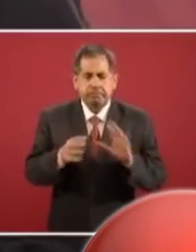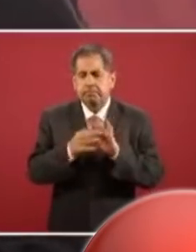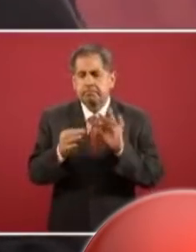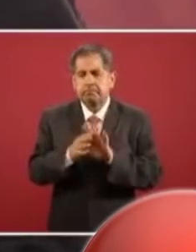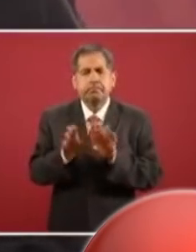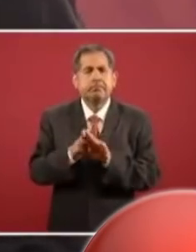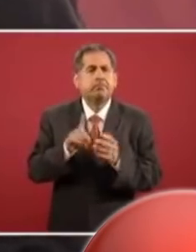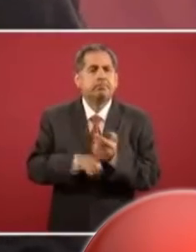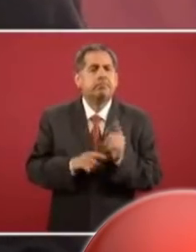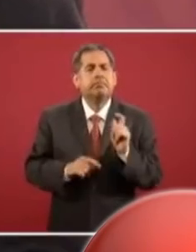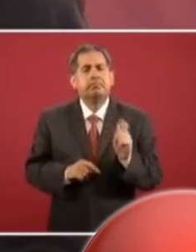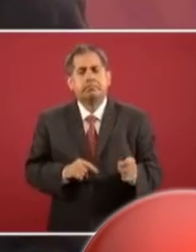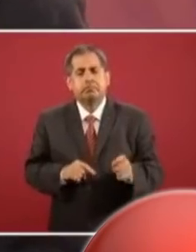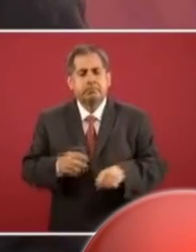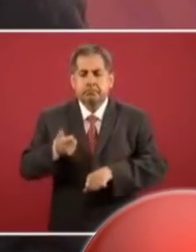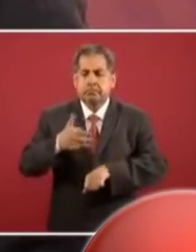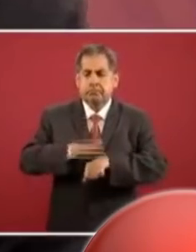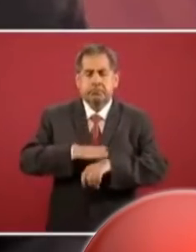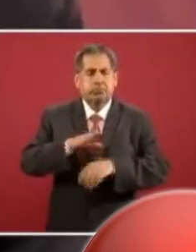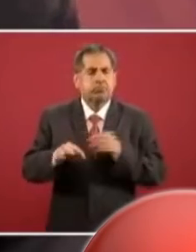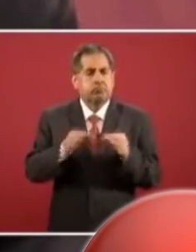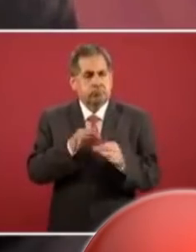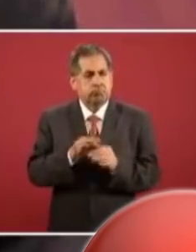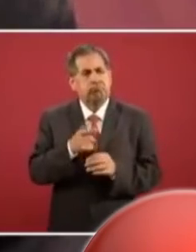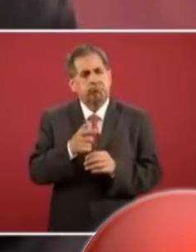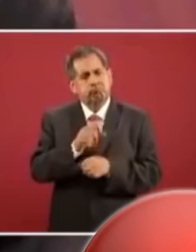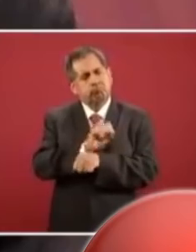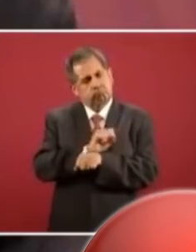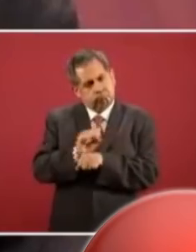tener una administración austera,